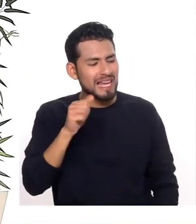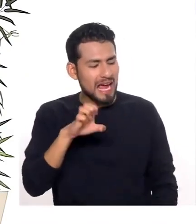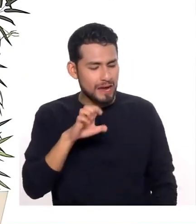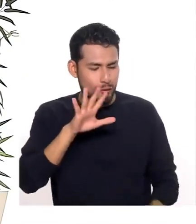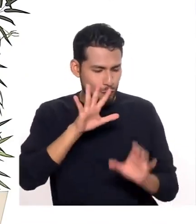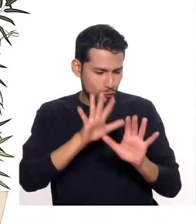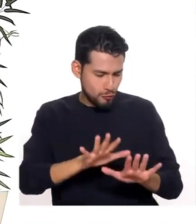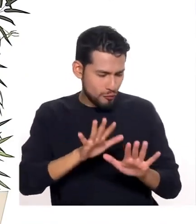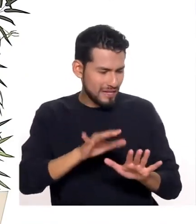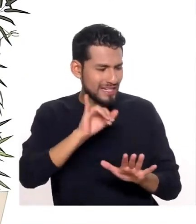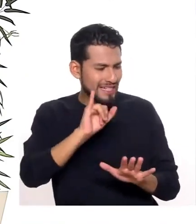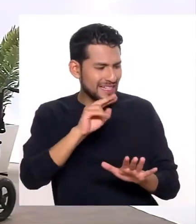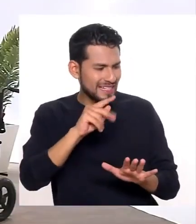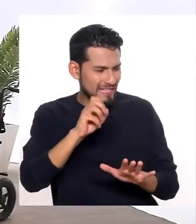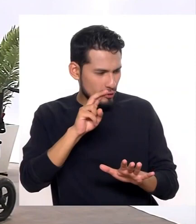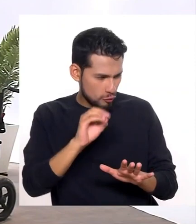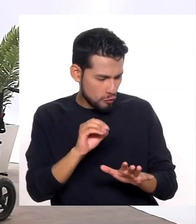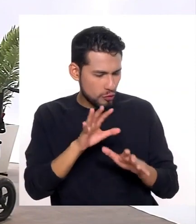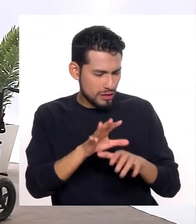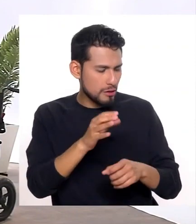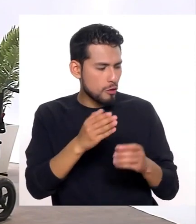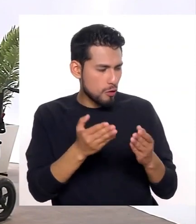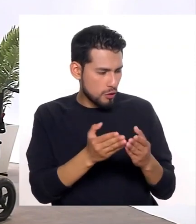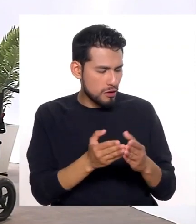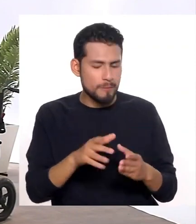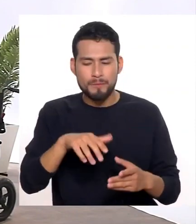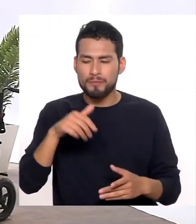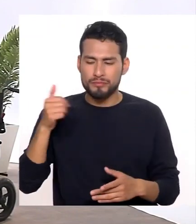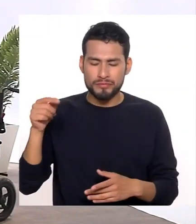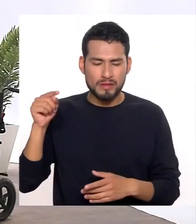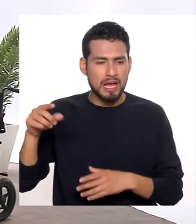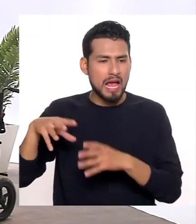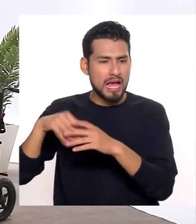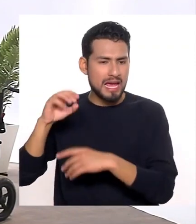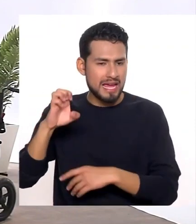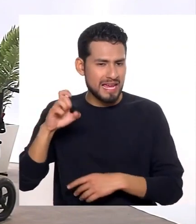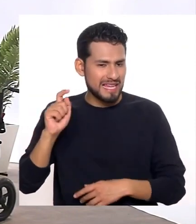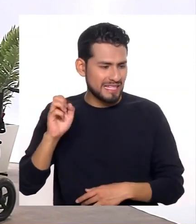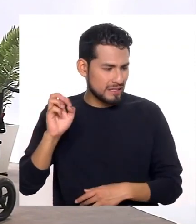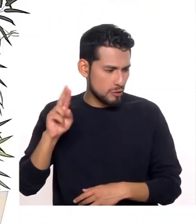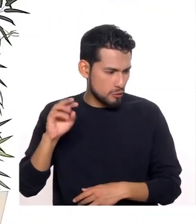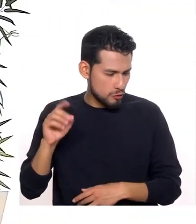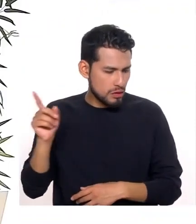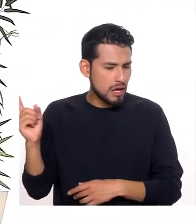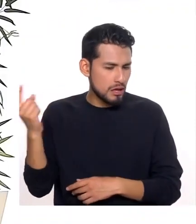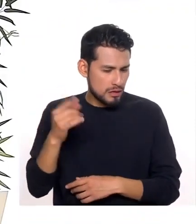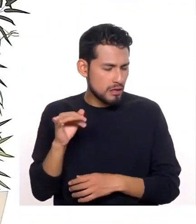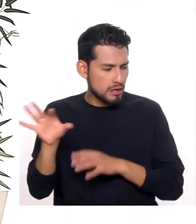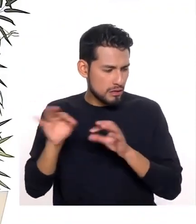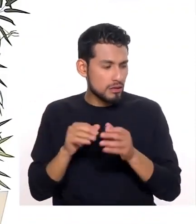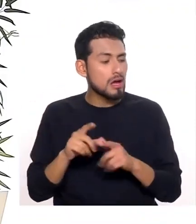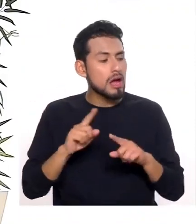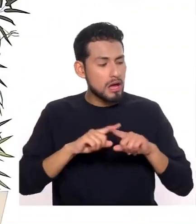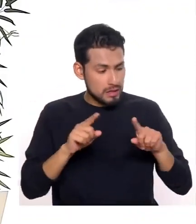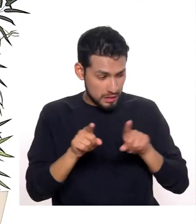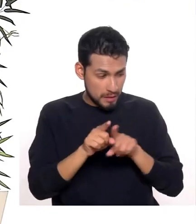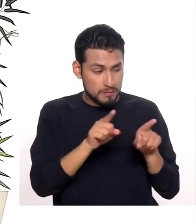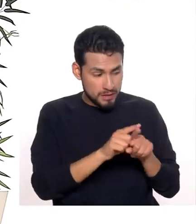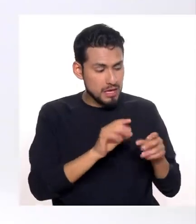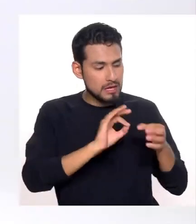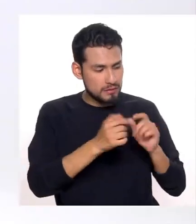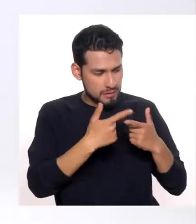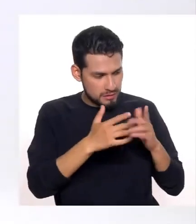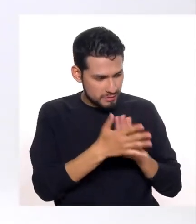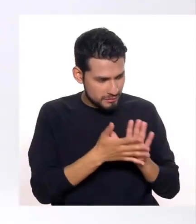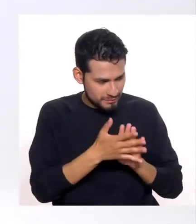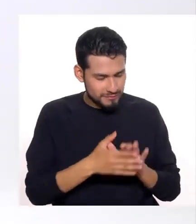SAE internos y externos, darle ese apoyo presupuestal y también para los intérpretes en lengua de